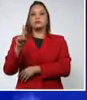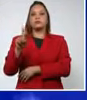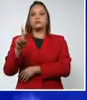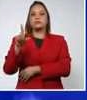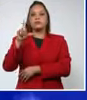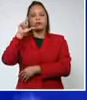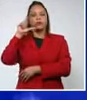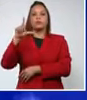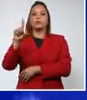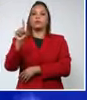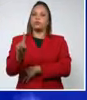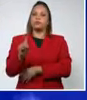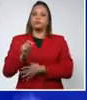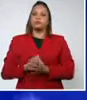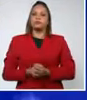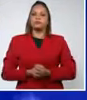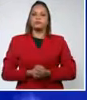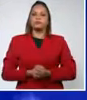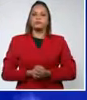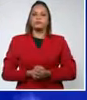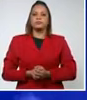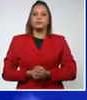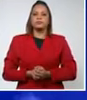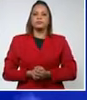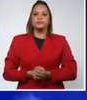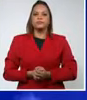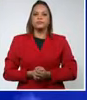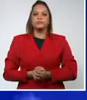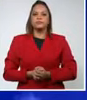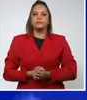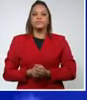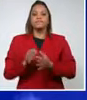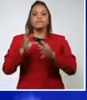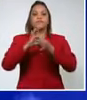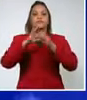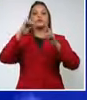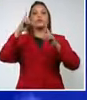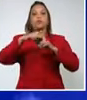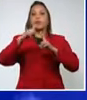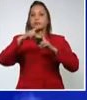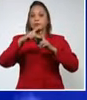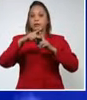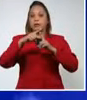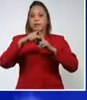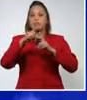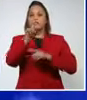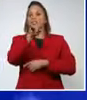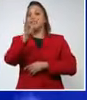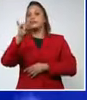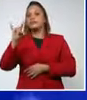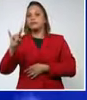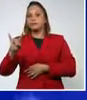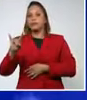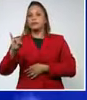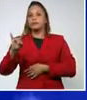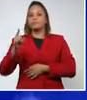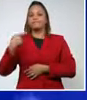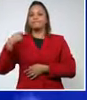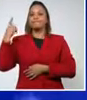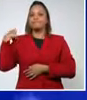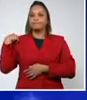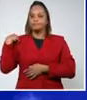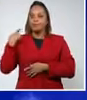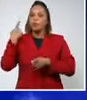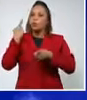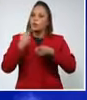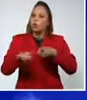Luis se diagnostica un caso autóctono. Guantánamo, 19 casos autóctonos ayer, otra provincia